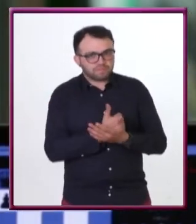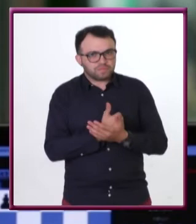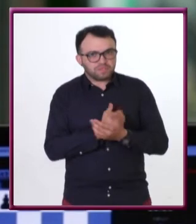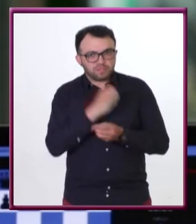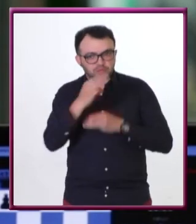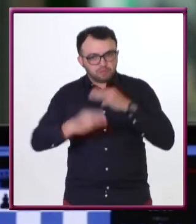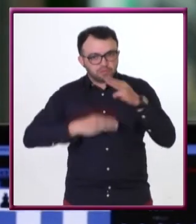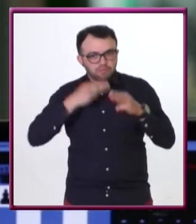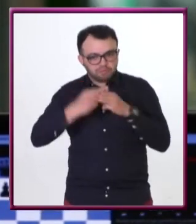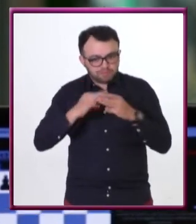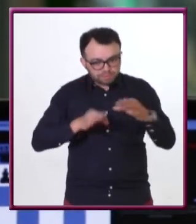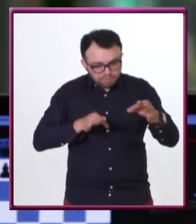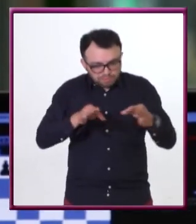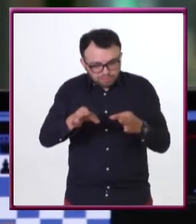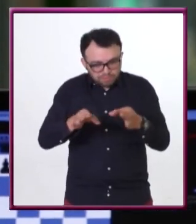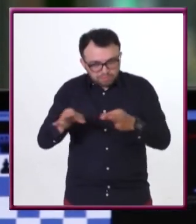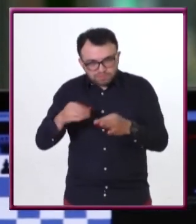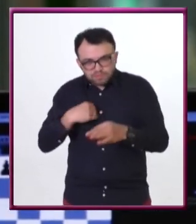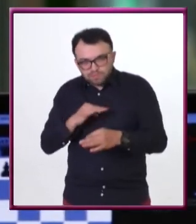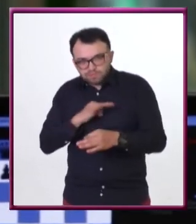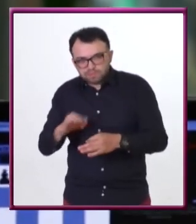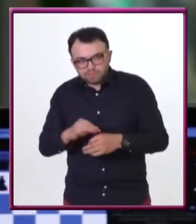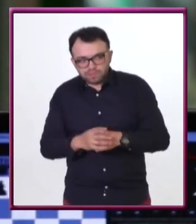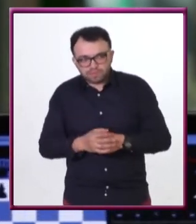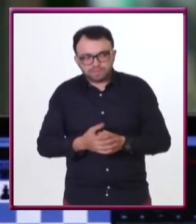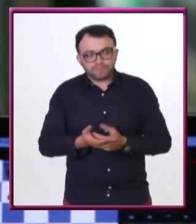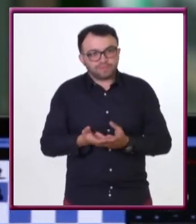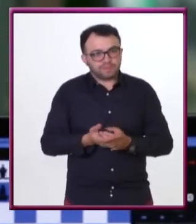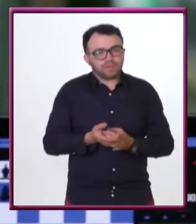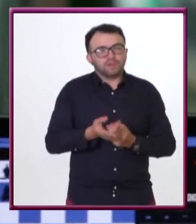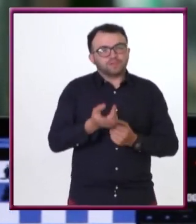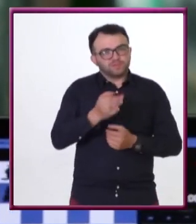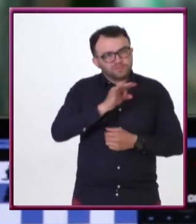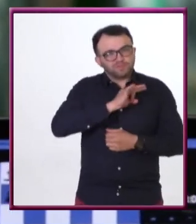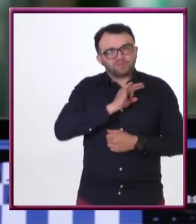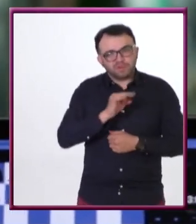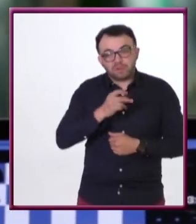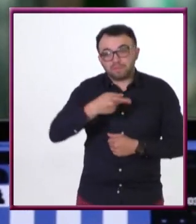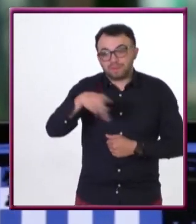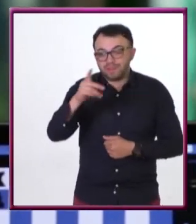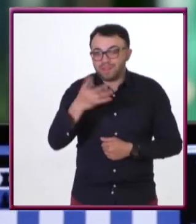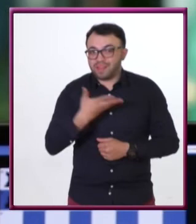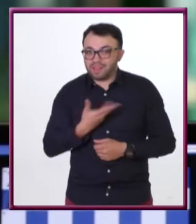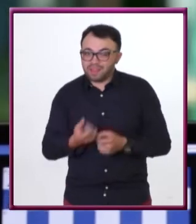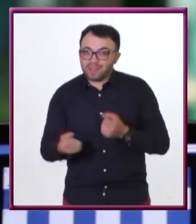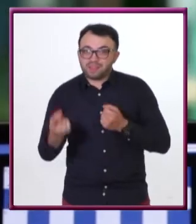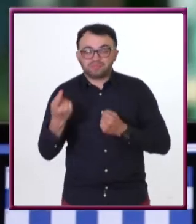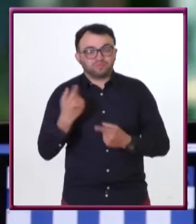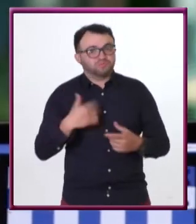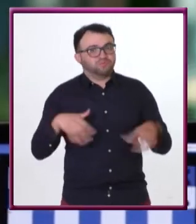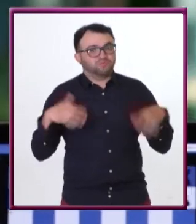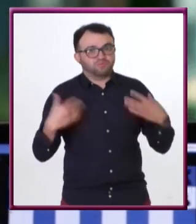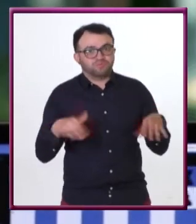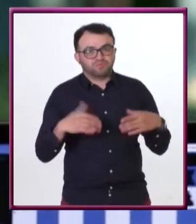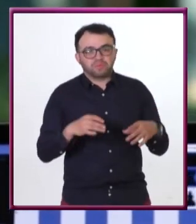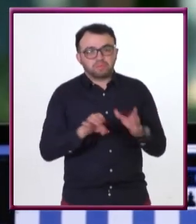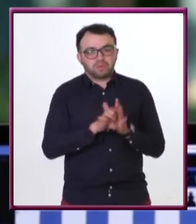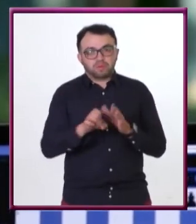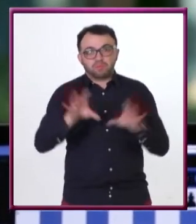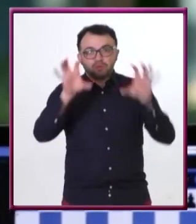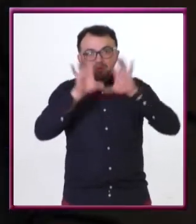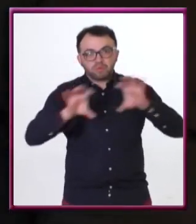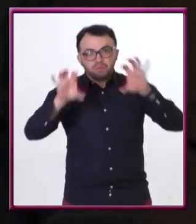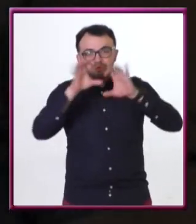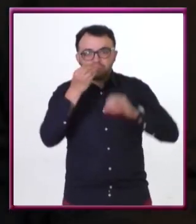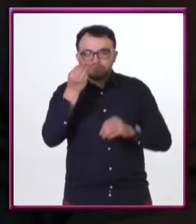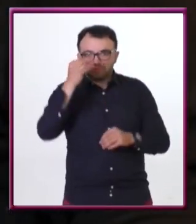Pues de poderle ganar puedes, pero hay computadoras con una gran base de datos de jugadas y mientras más jugadas tenga en su memoria, más difícil es